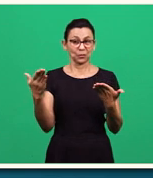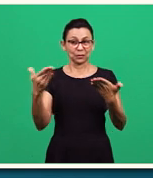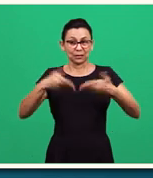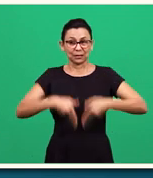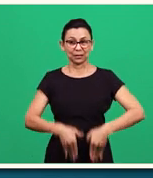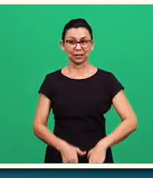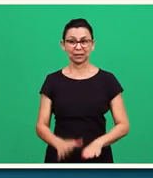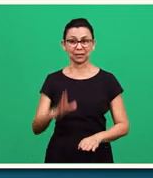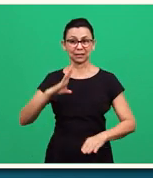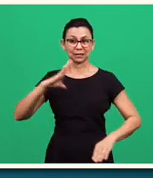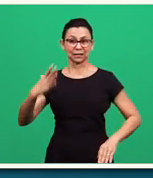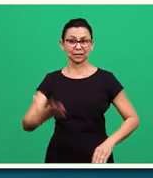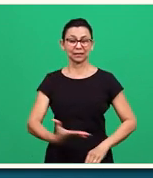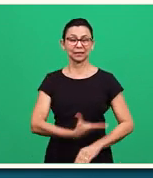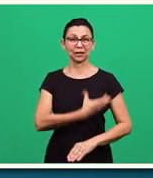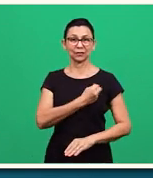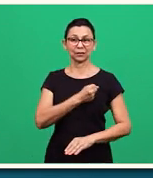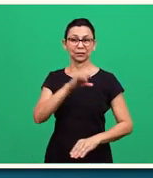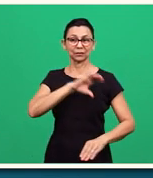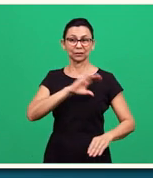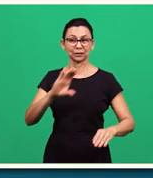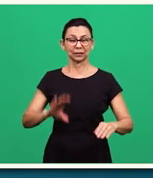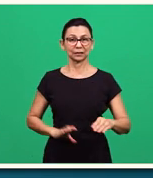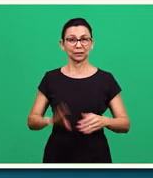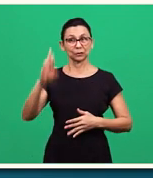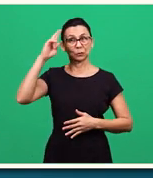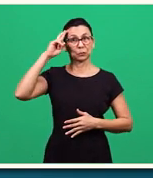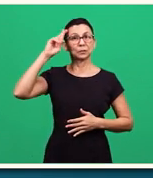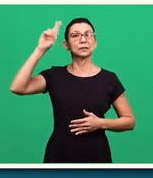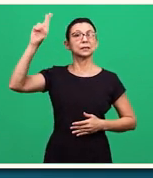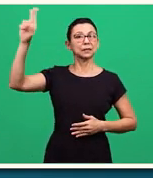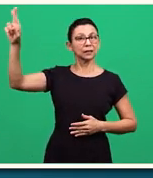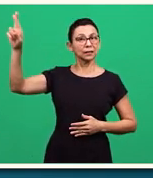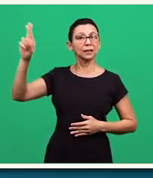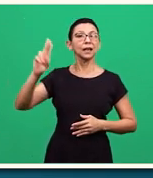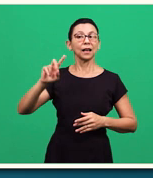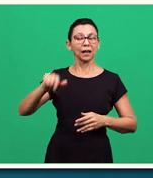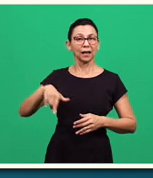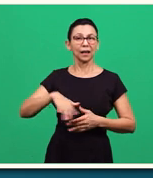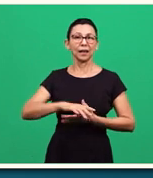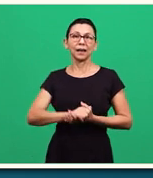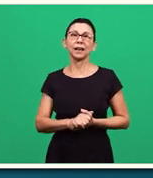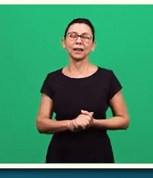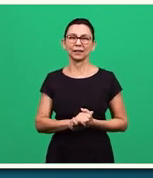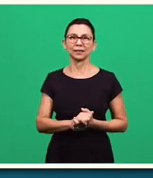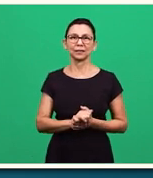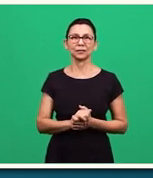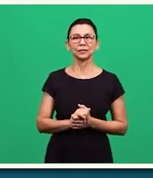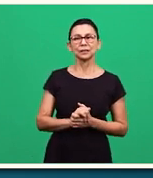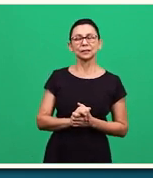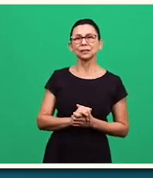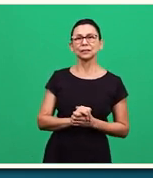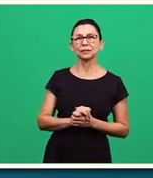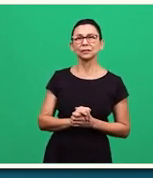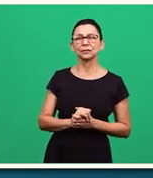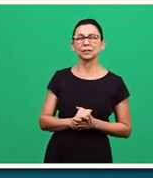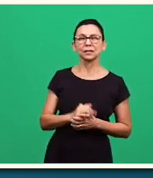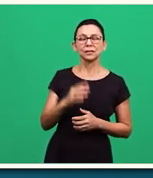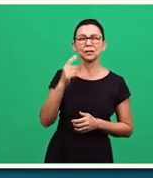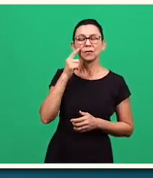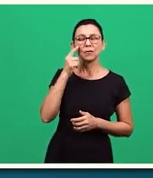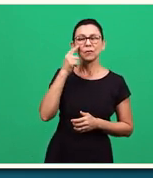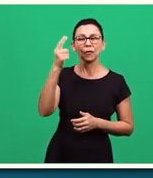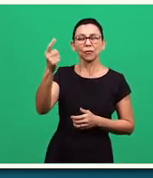Salvador, que es Cristo el Señor. Esto os servirá de señal: hallaréis al niño envuelto en